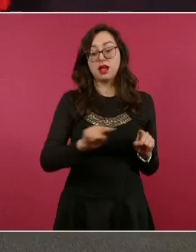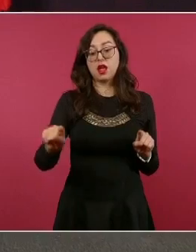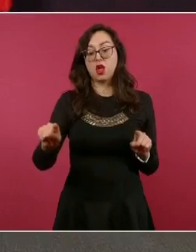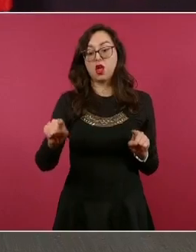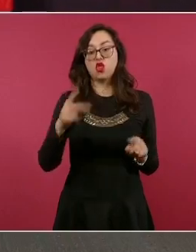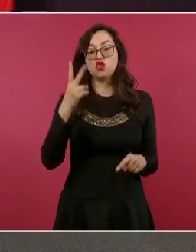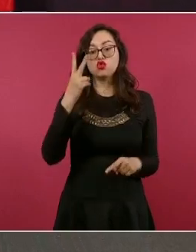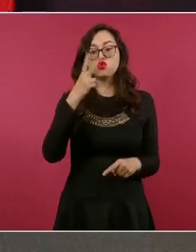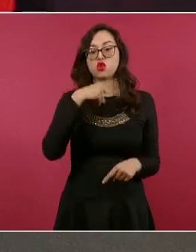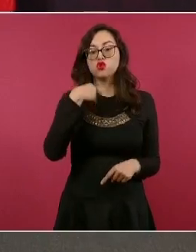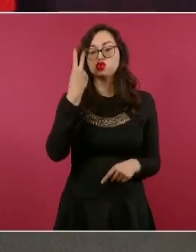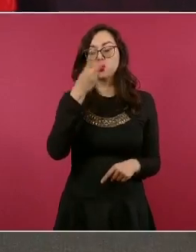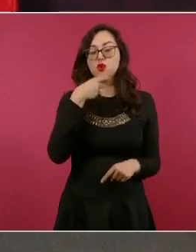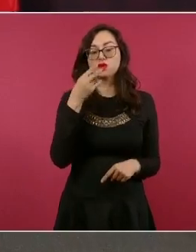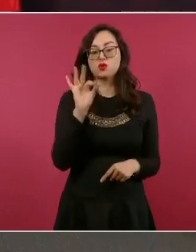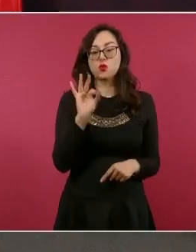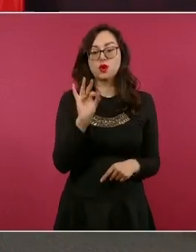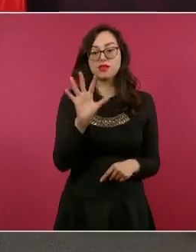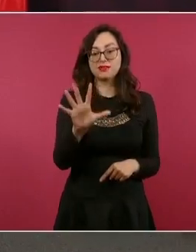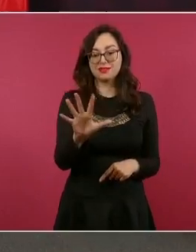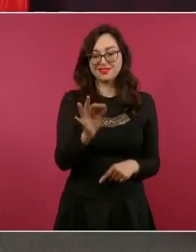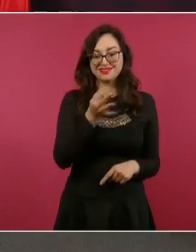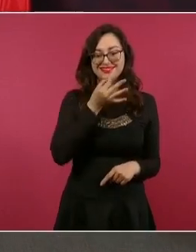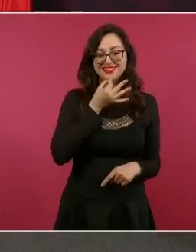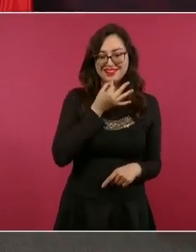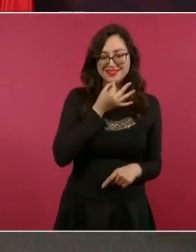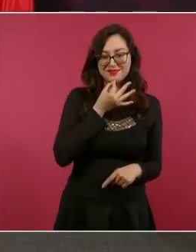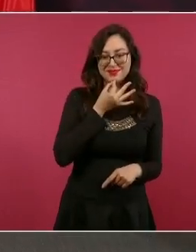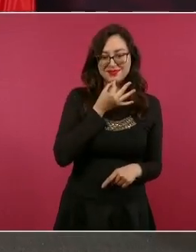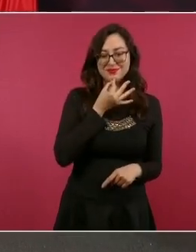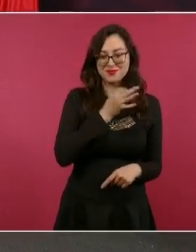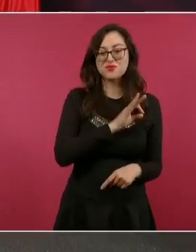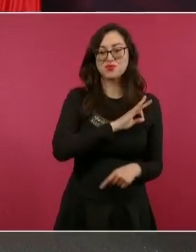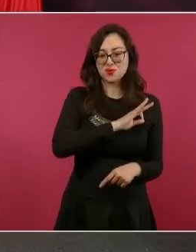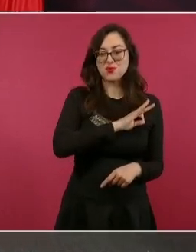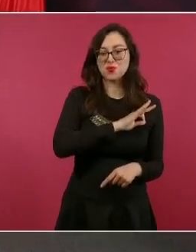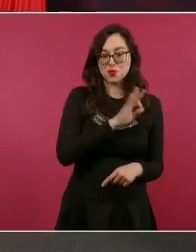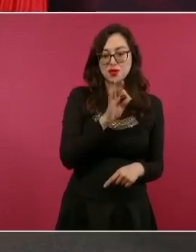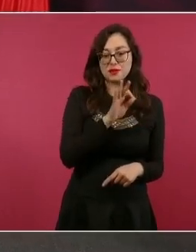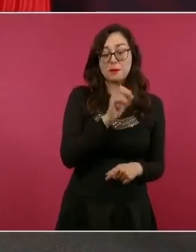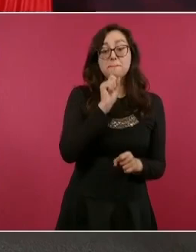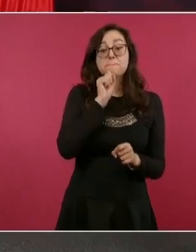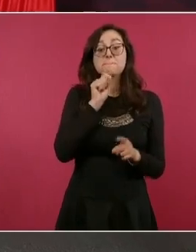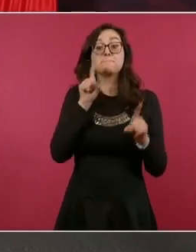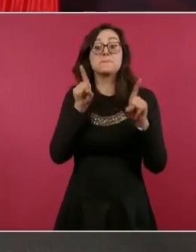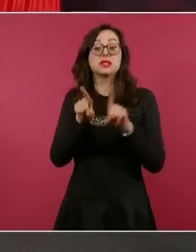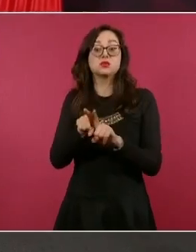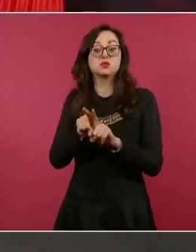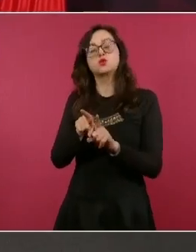Un poco lo que hicimos de Oaxaca a Puerto Escondido.